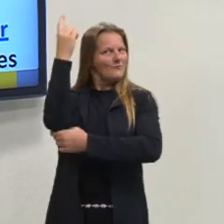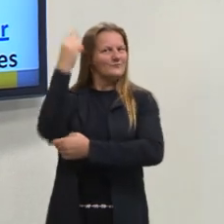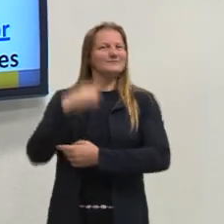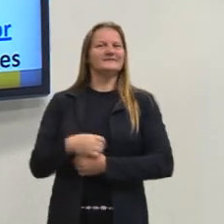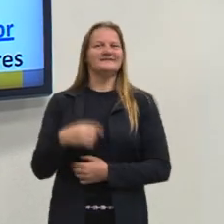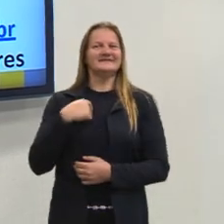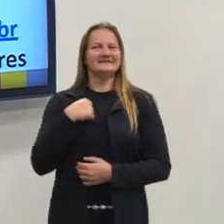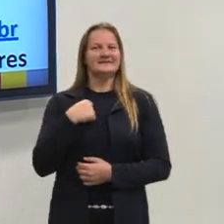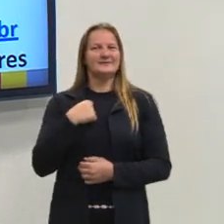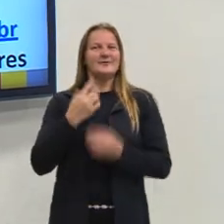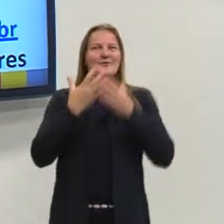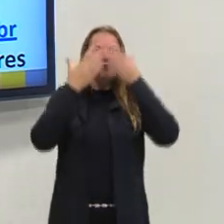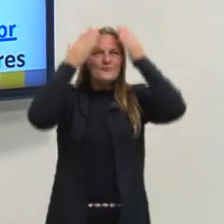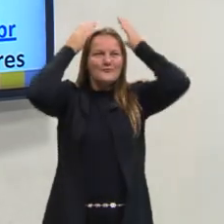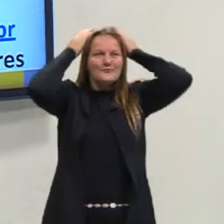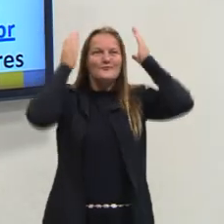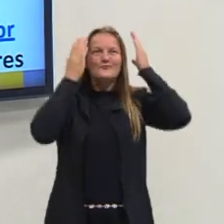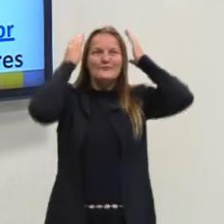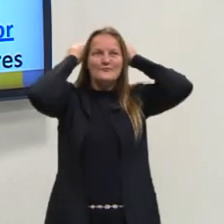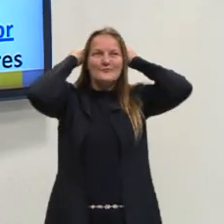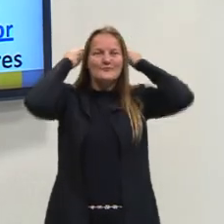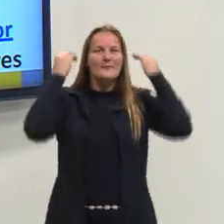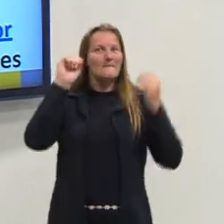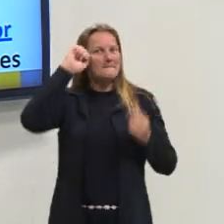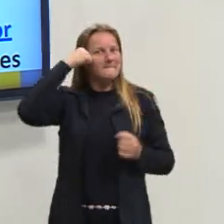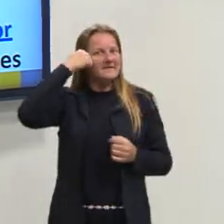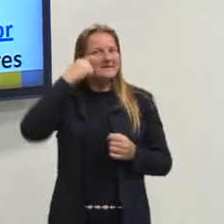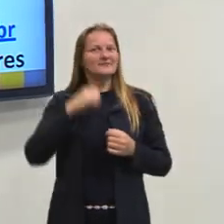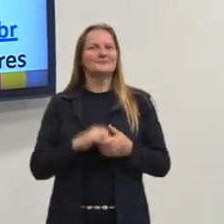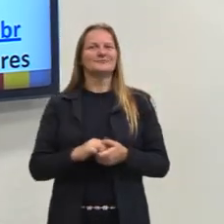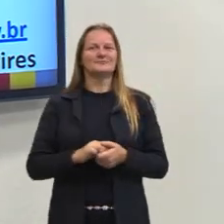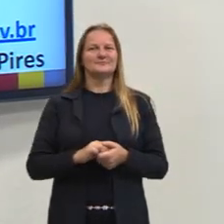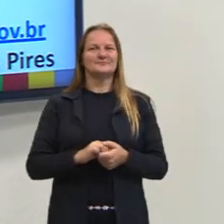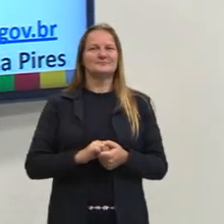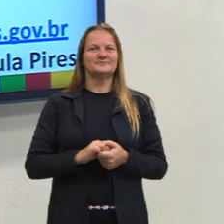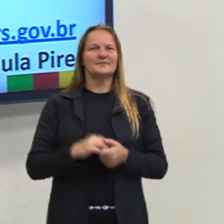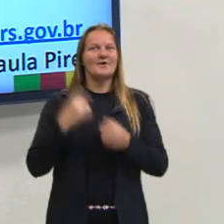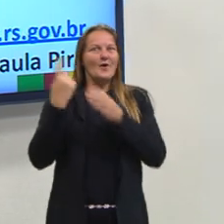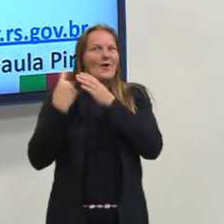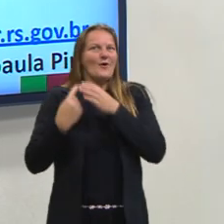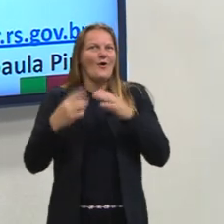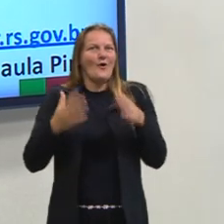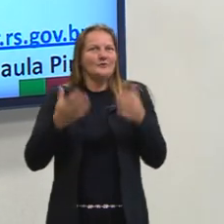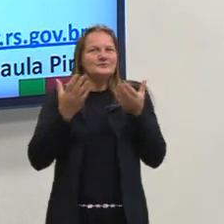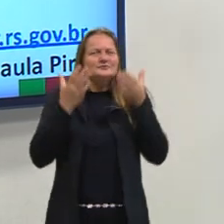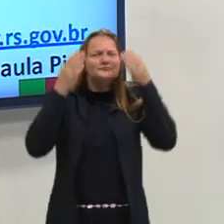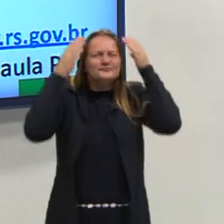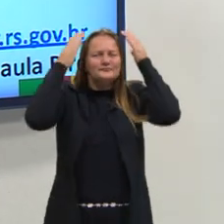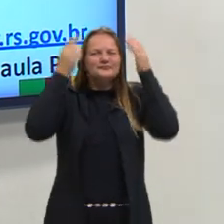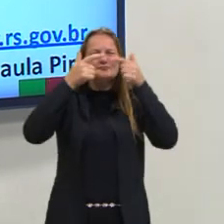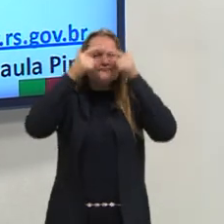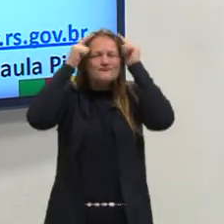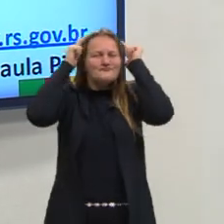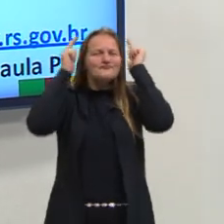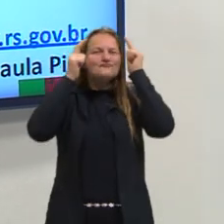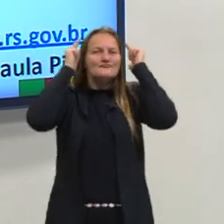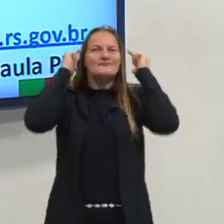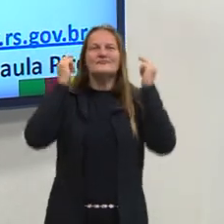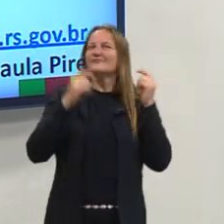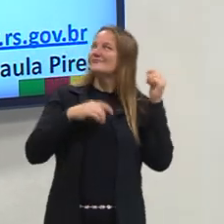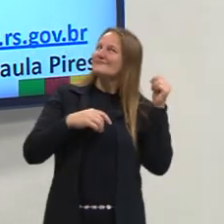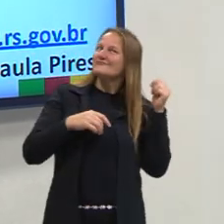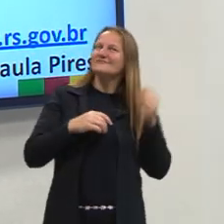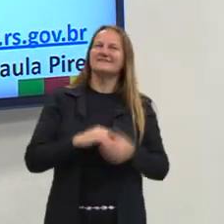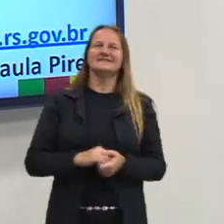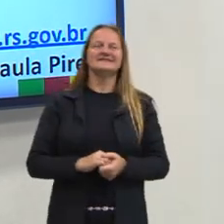estoy con mi cabello preso, mi cabello es preto, apesar de ser crespo, hoy está liso y está preso en una colilla.